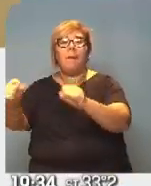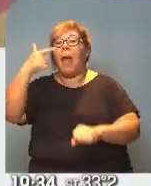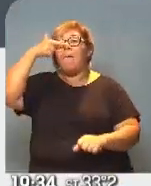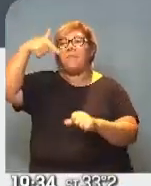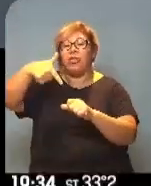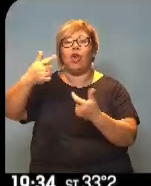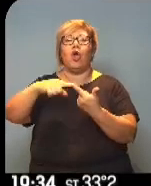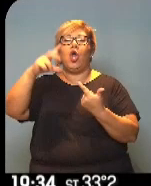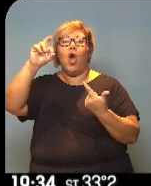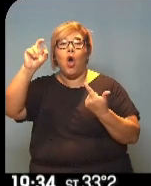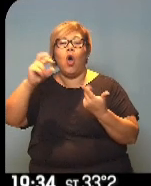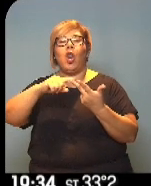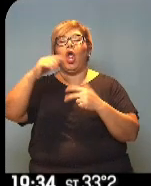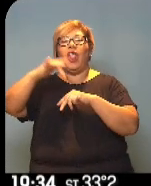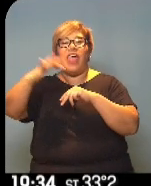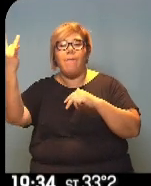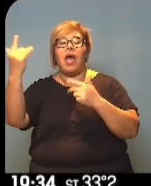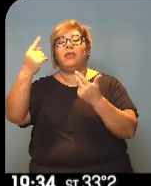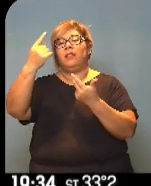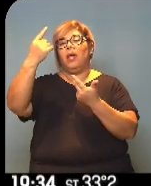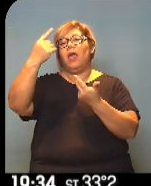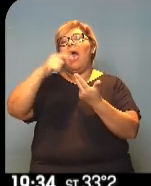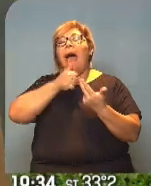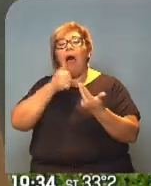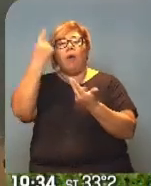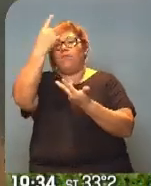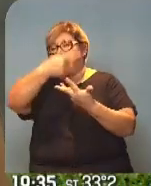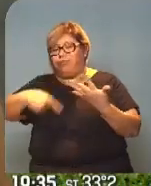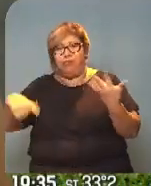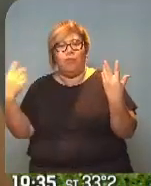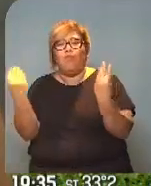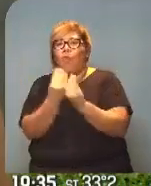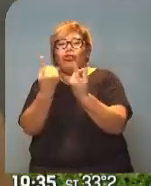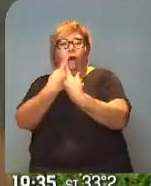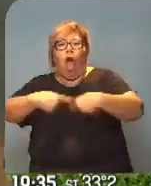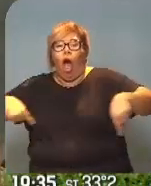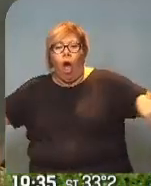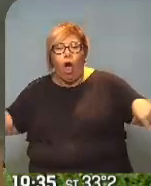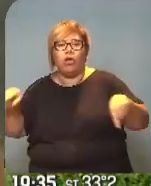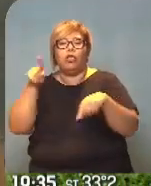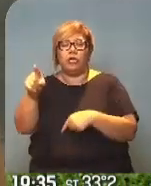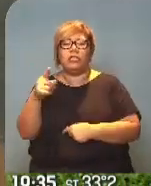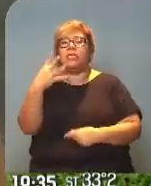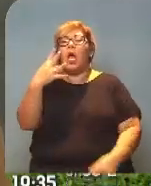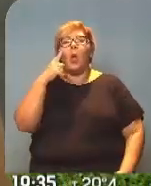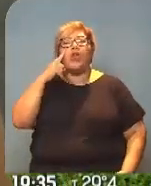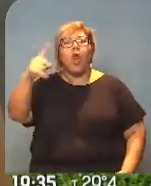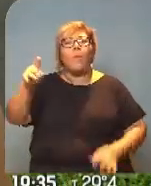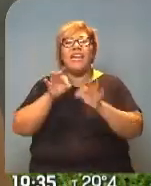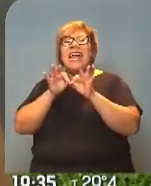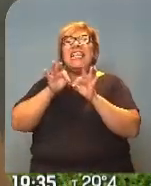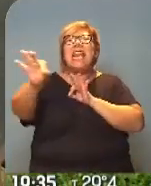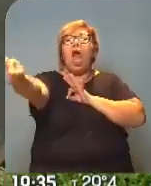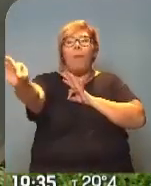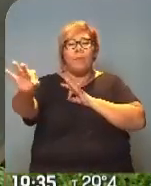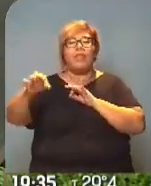es oro, diamantes, coltanes, bauxita, es agua, es biodiversidad, es 4.000 kilómetros de costa del